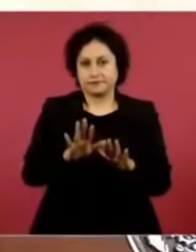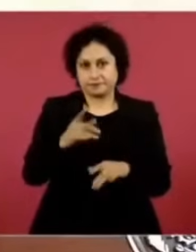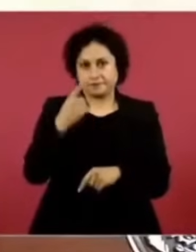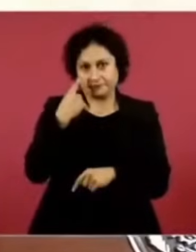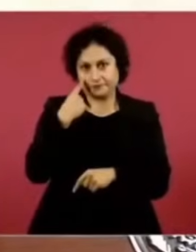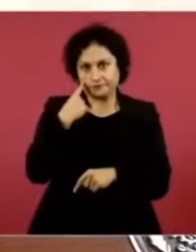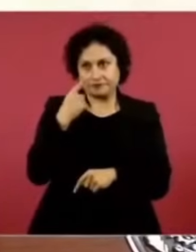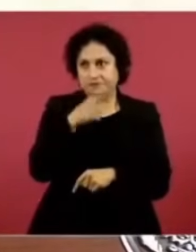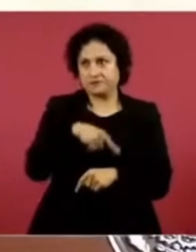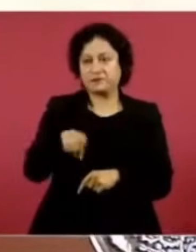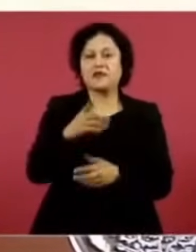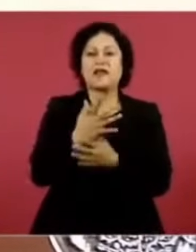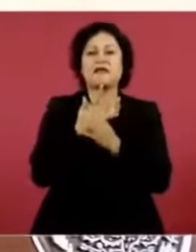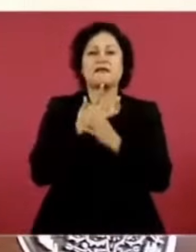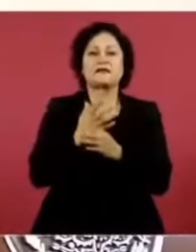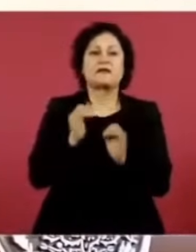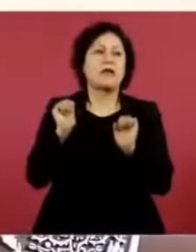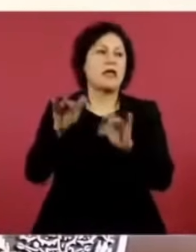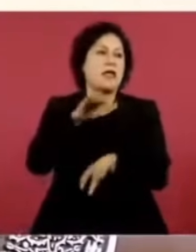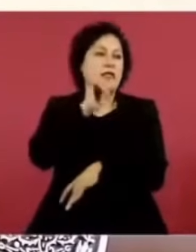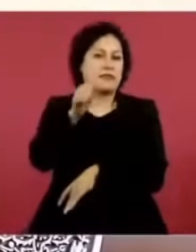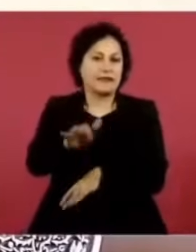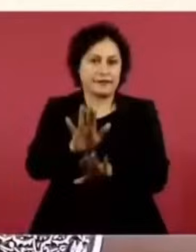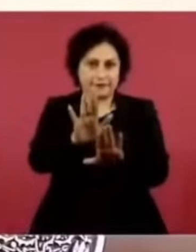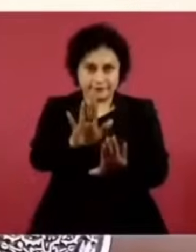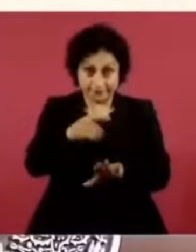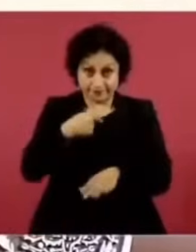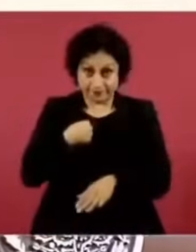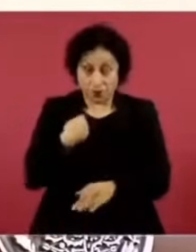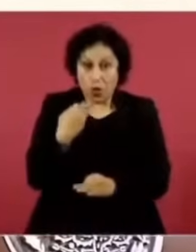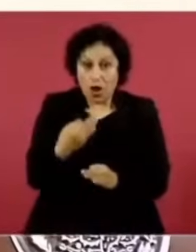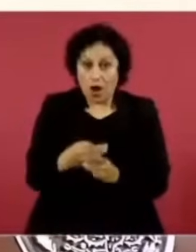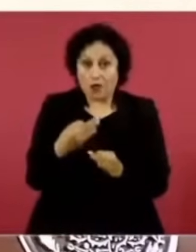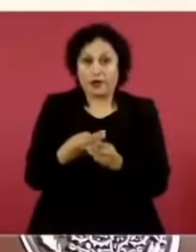gustar a los conservadores. Ya es el aeropuerto